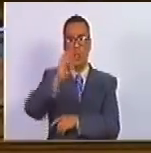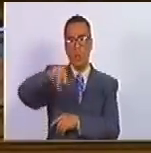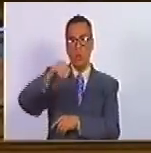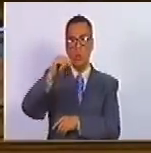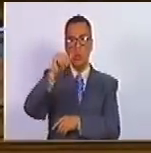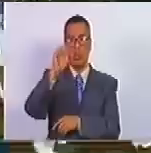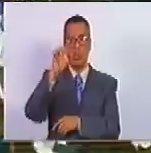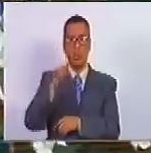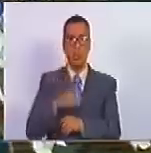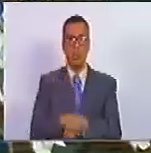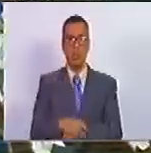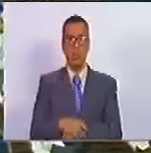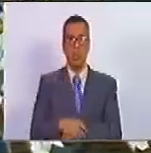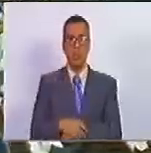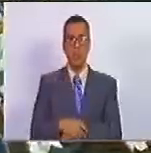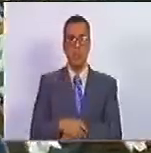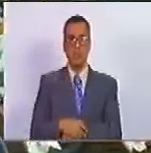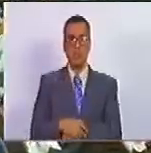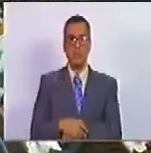Bracho.